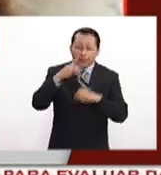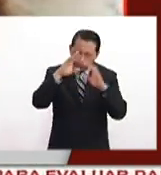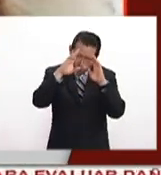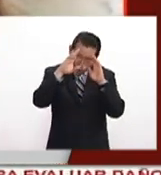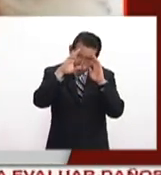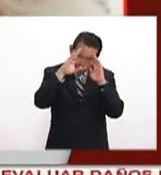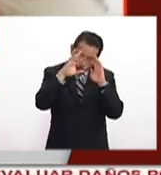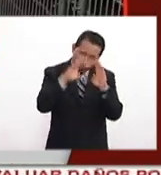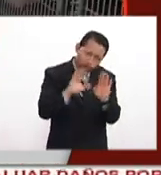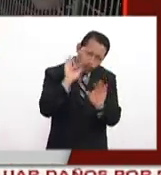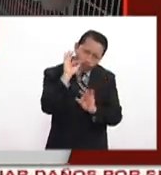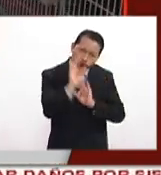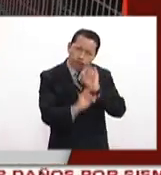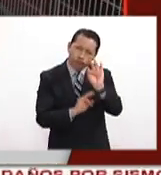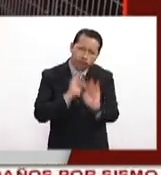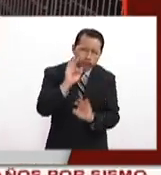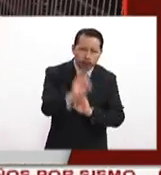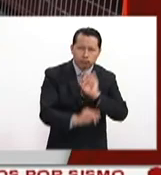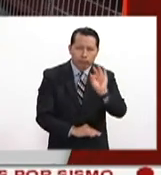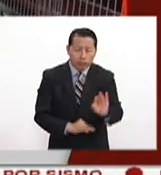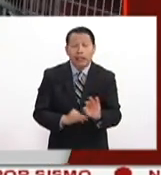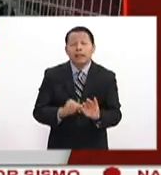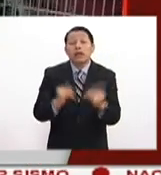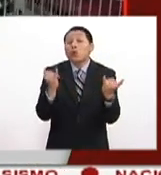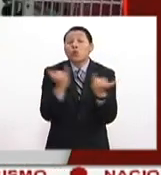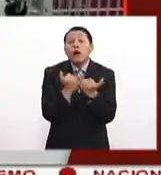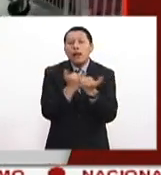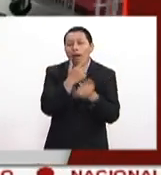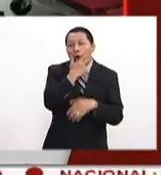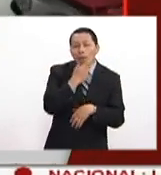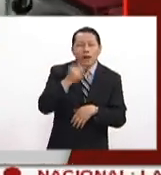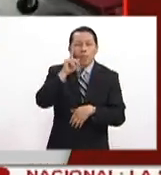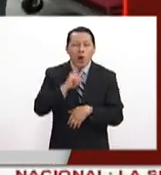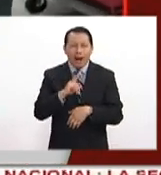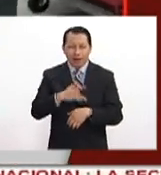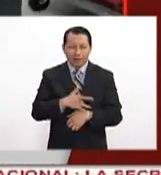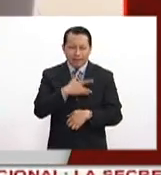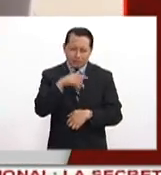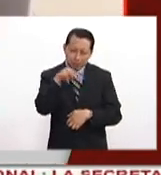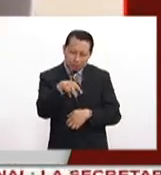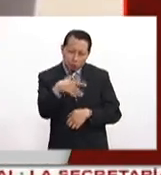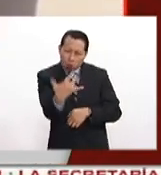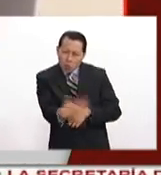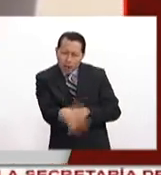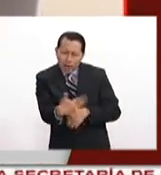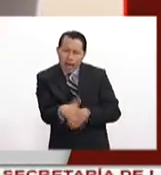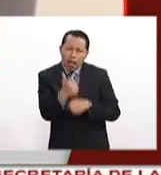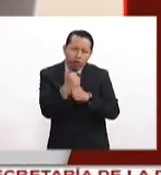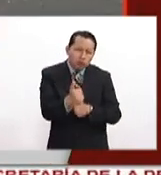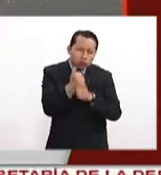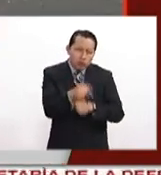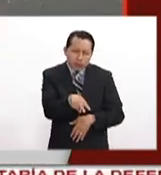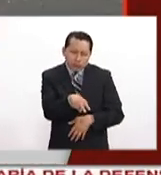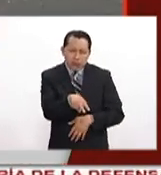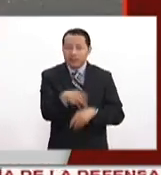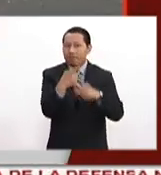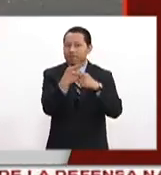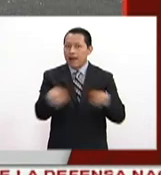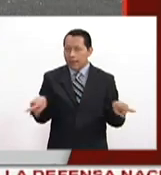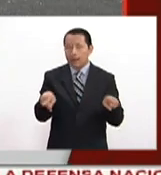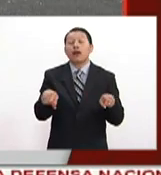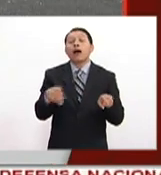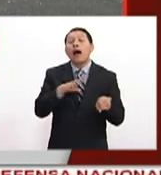se ha dado cuenta que incluso la percepción del dolor es diferente entre los hombres y las mujeres. Y la carrera de medicina veterinaria y zootecnia ha sido